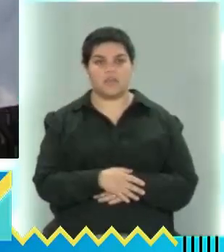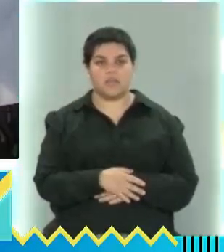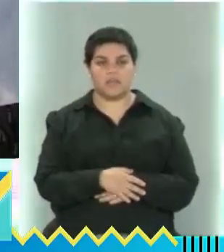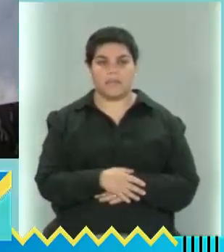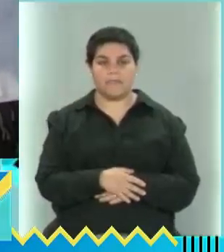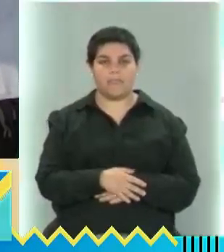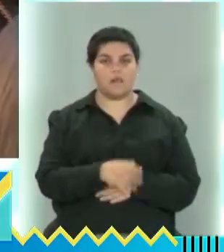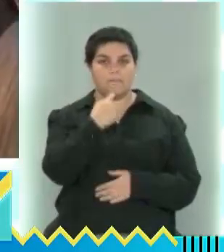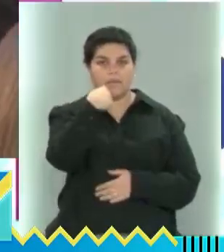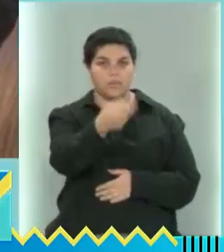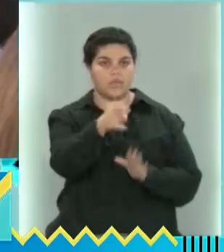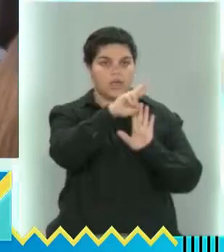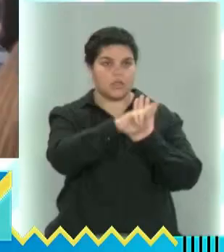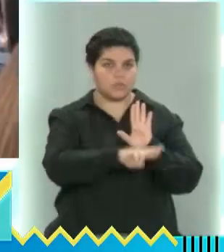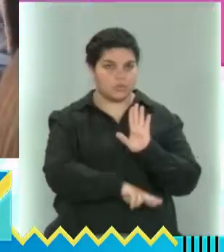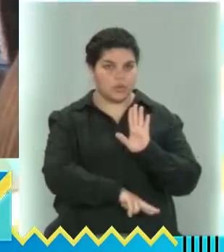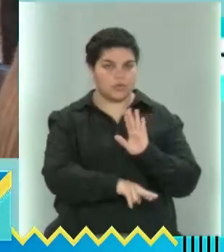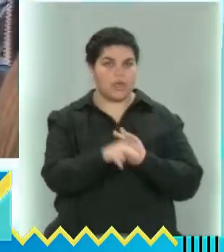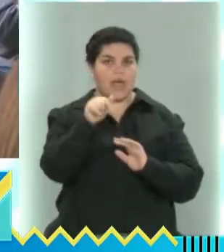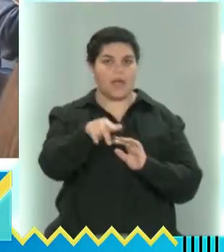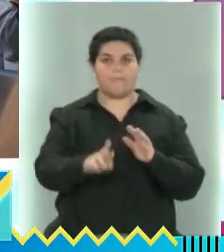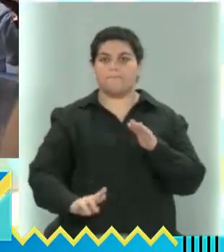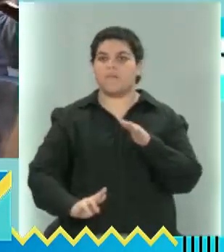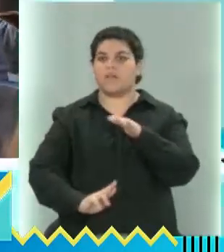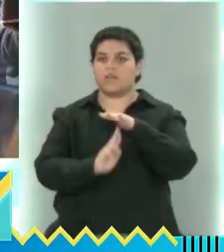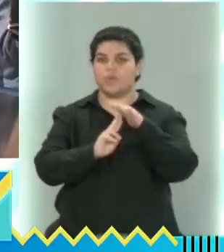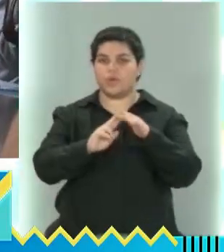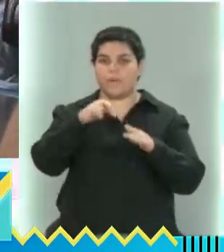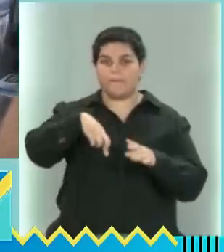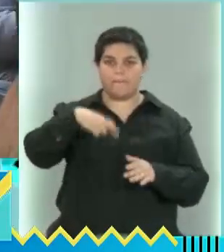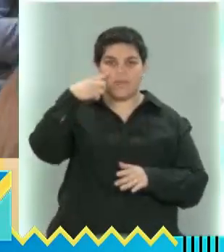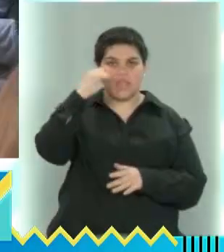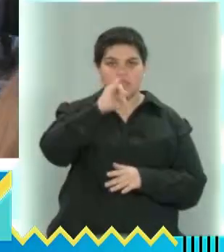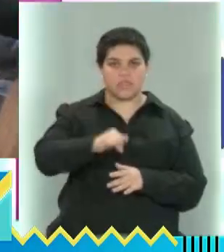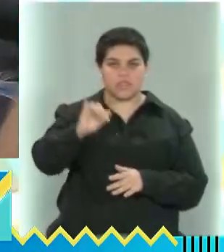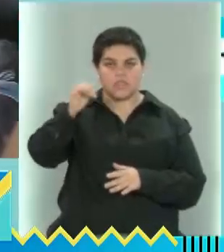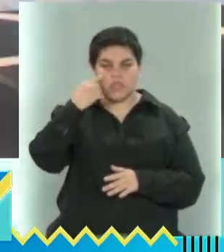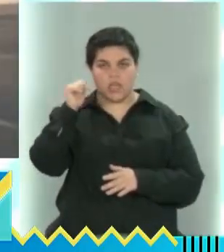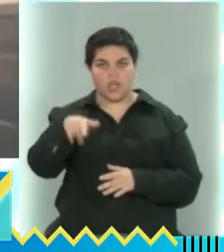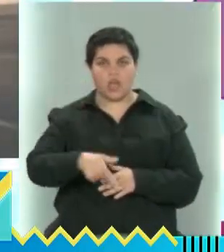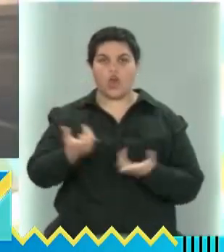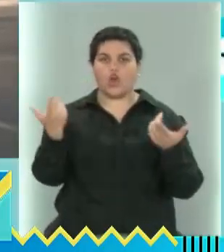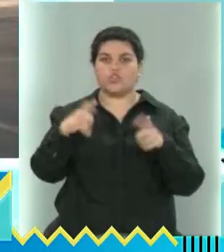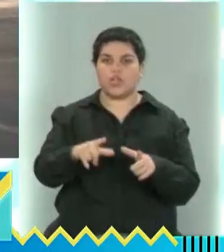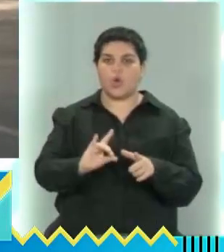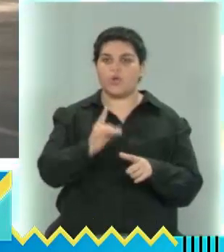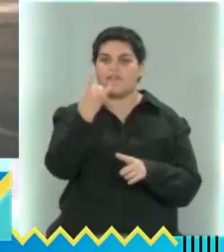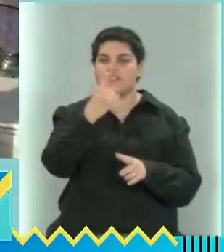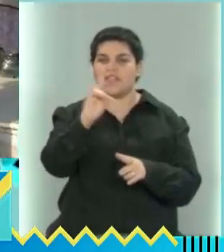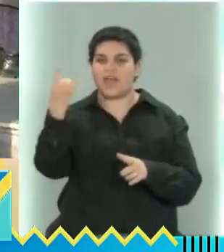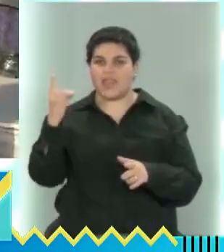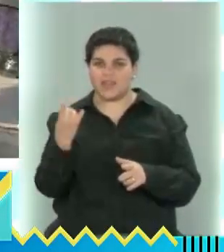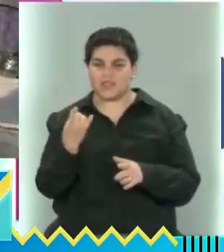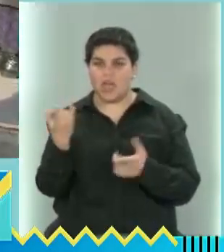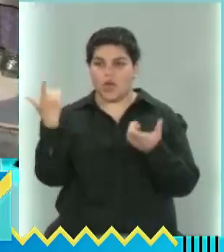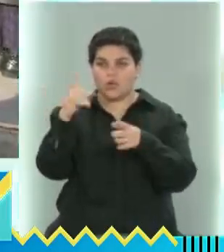la resolución que va a llevar el rector Pisi al Consejo Interuniversitario Nacional, ¿qué puede llegar a generar hacia adentro